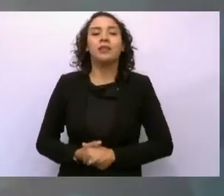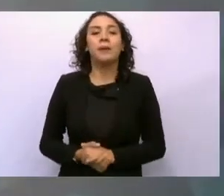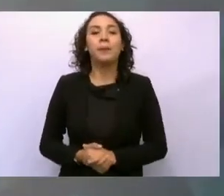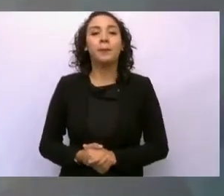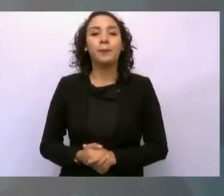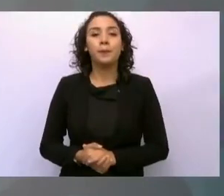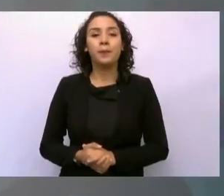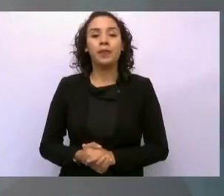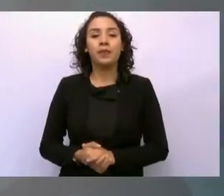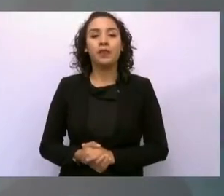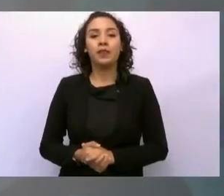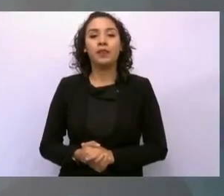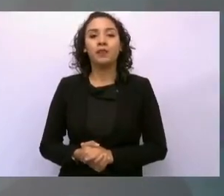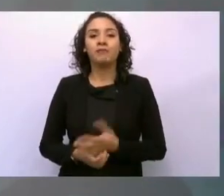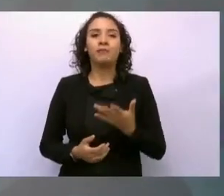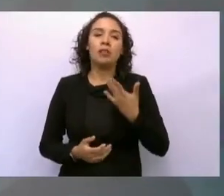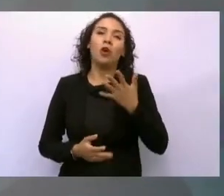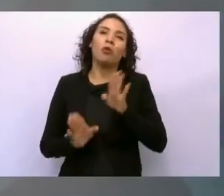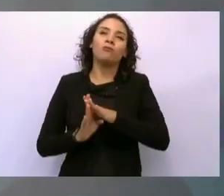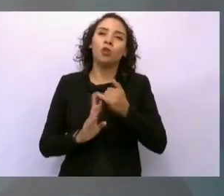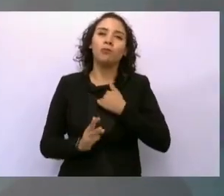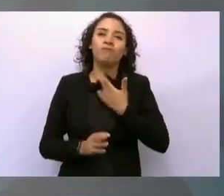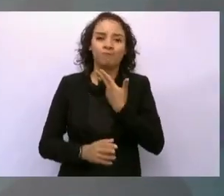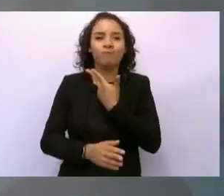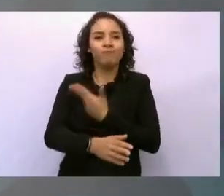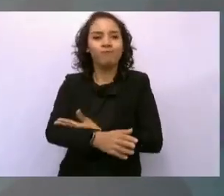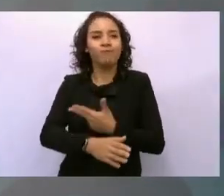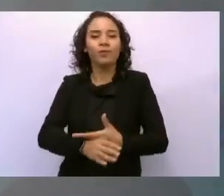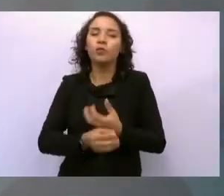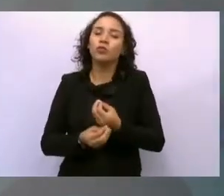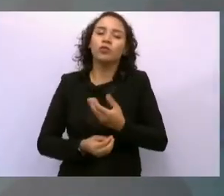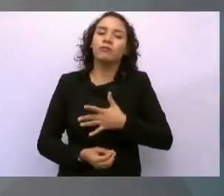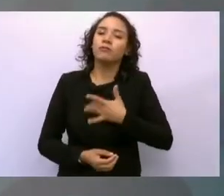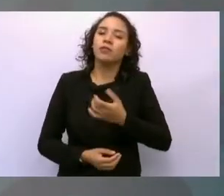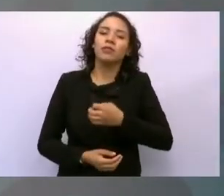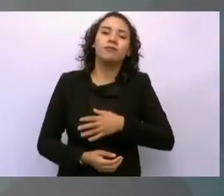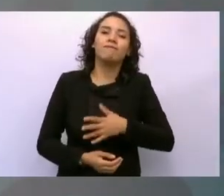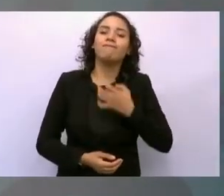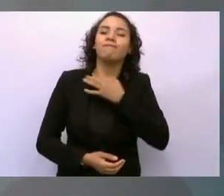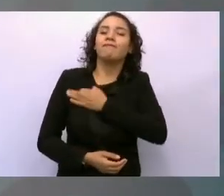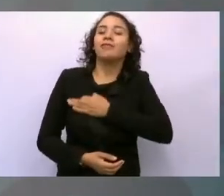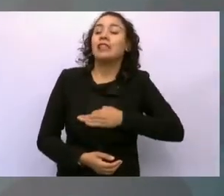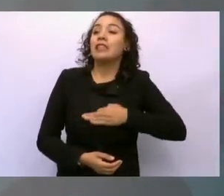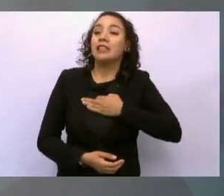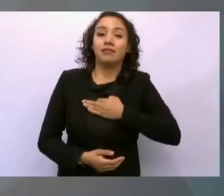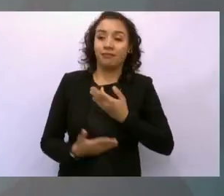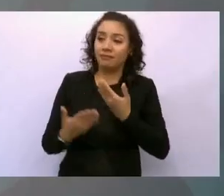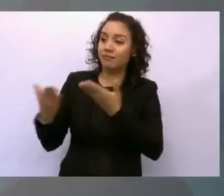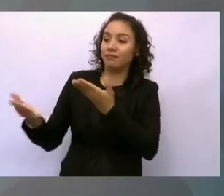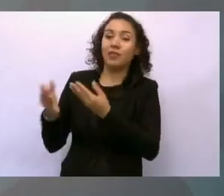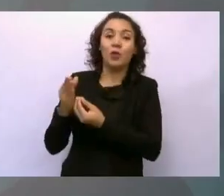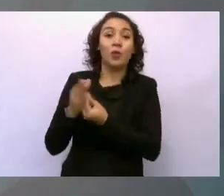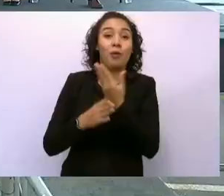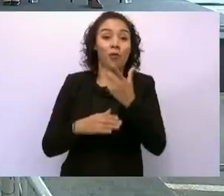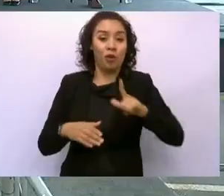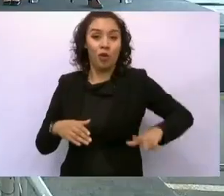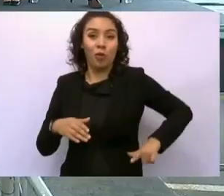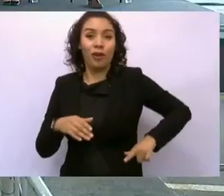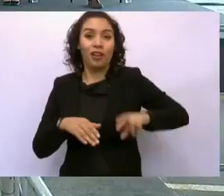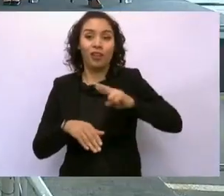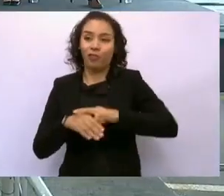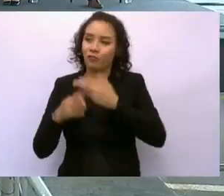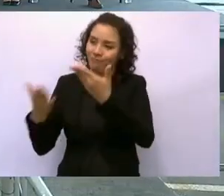lo expreso con sinceridad, estoy muy contento por el gobernador que tienen en